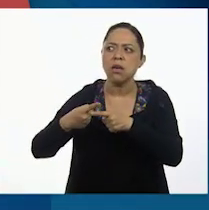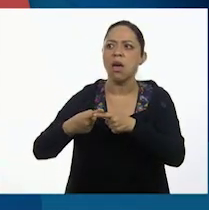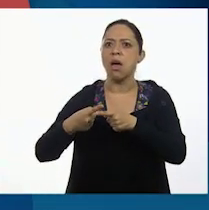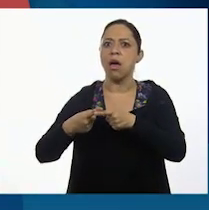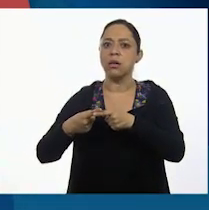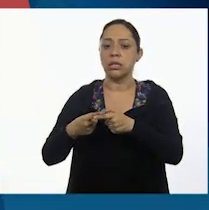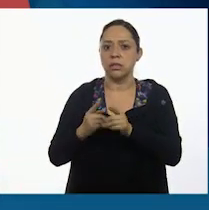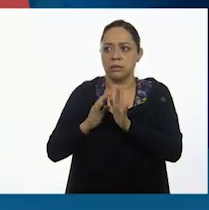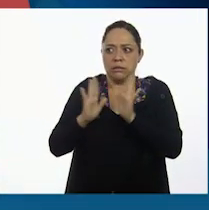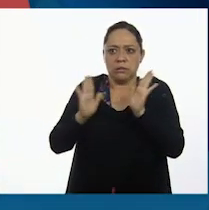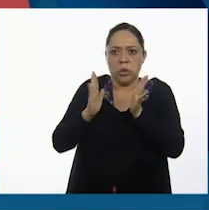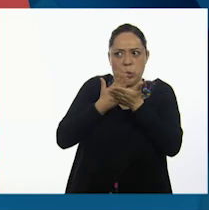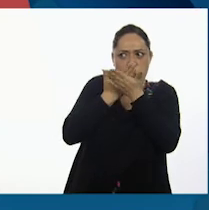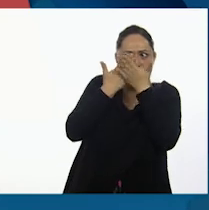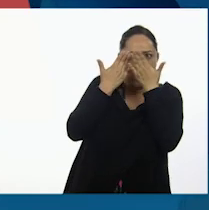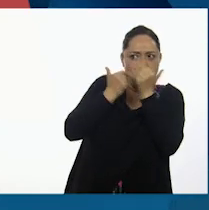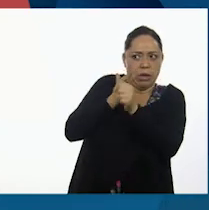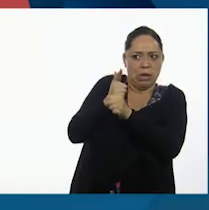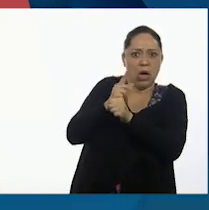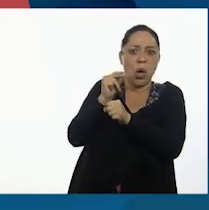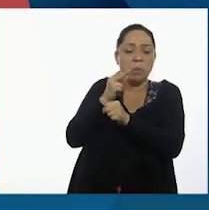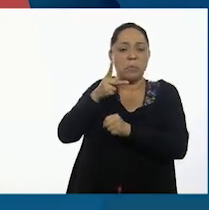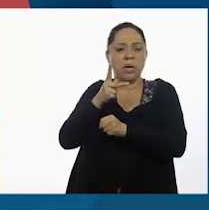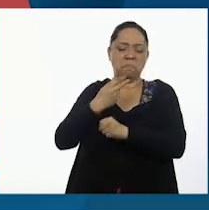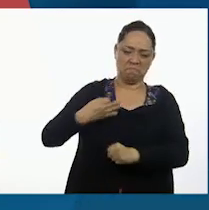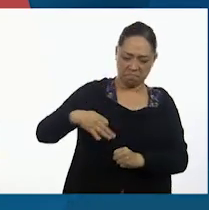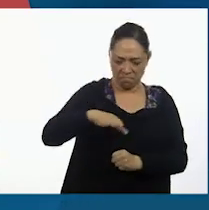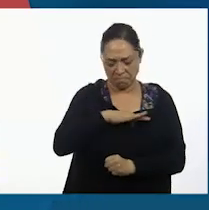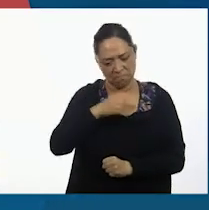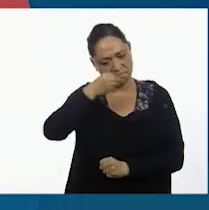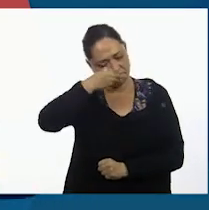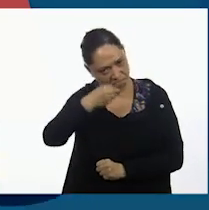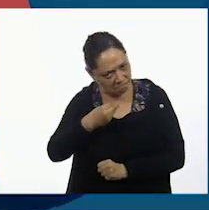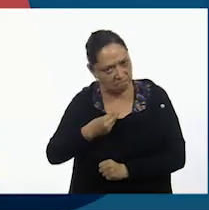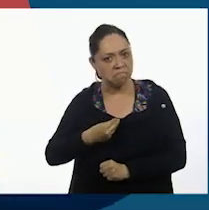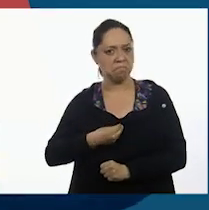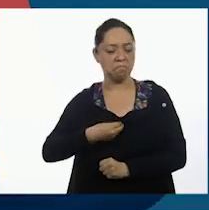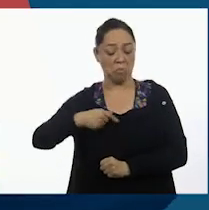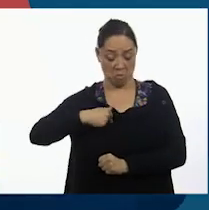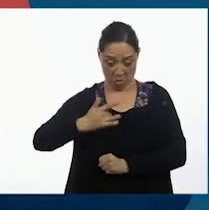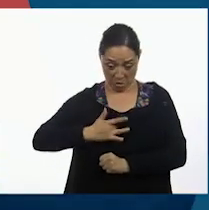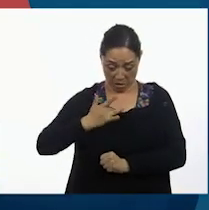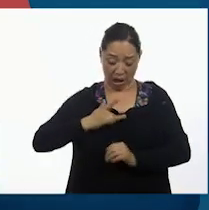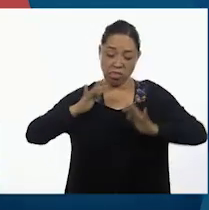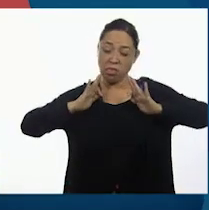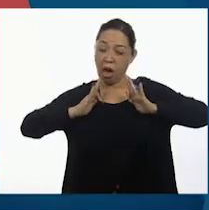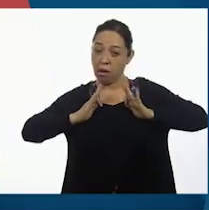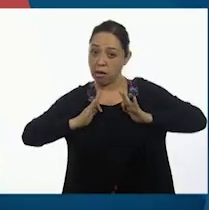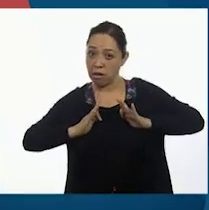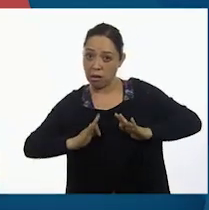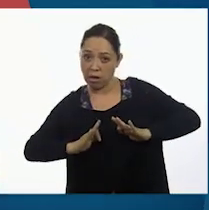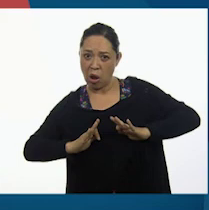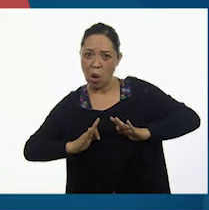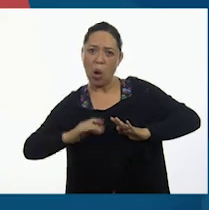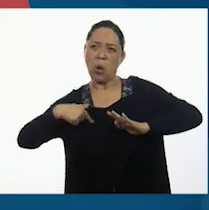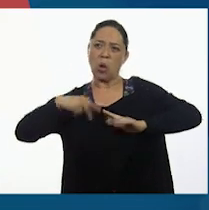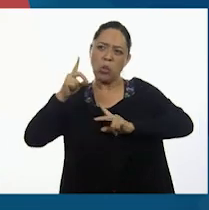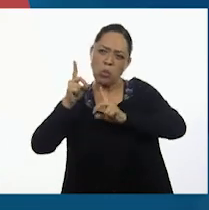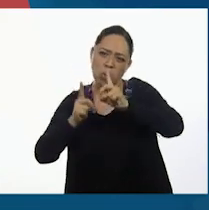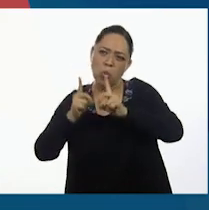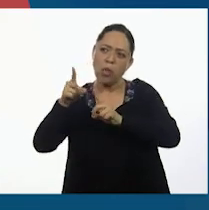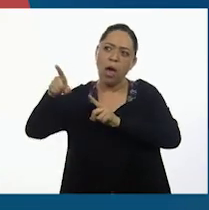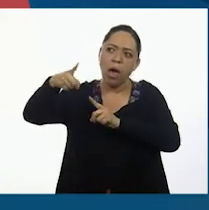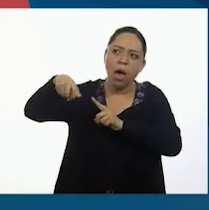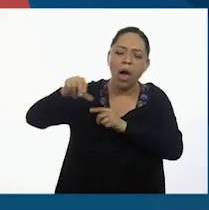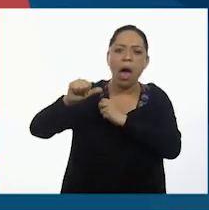quería saber, pero necesitaba hacerlo, pues no estaría tranquilo de no saber que algo o